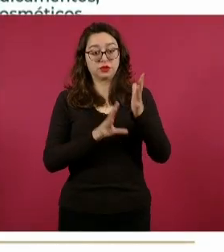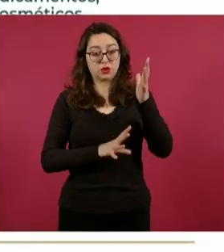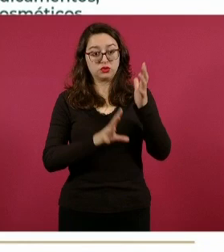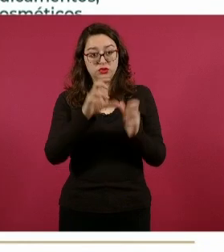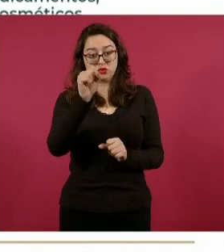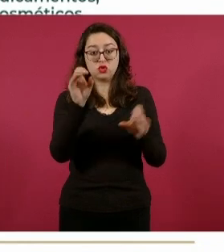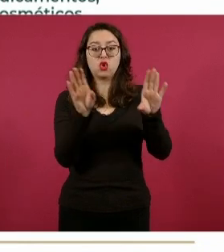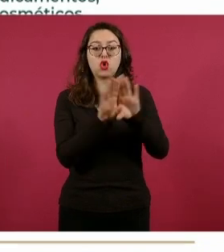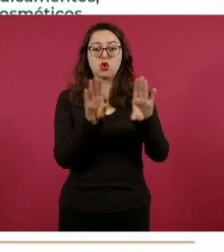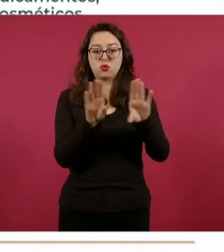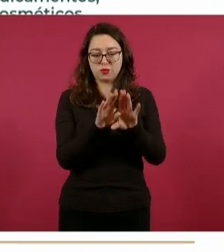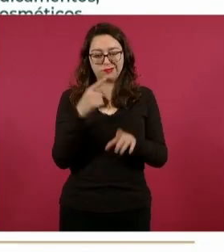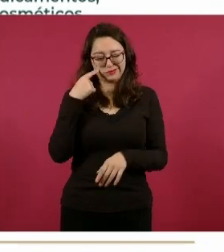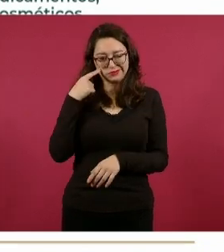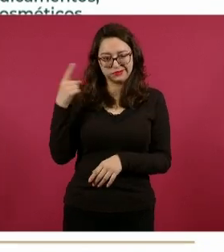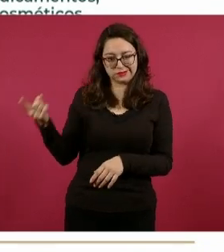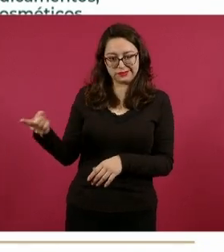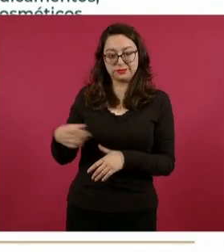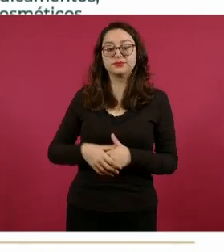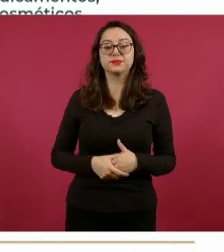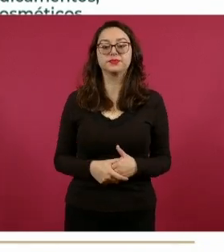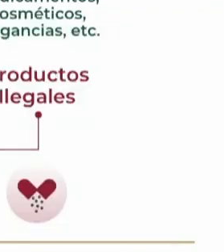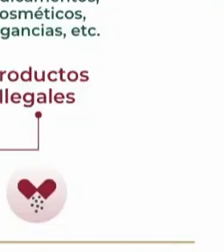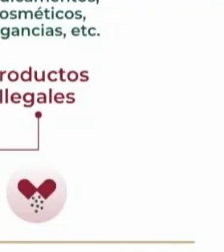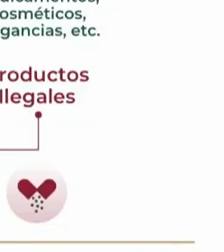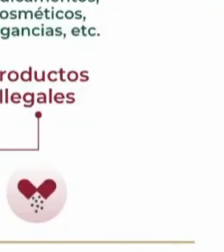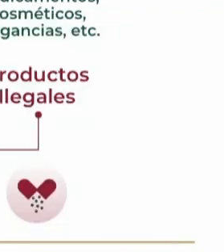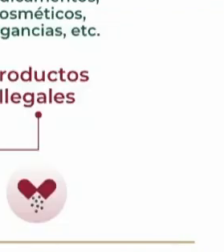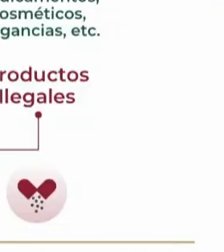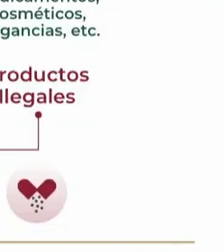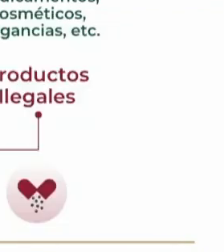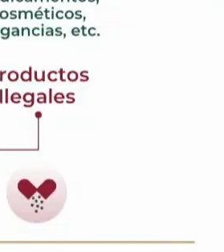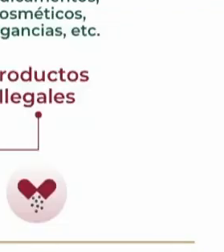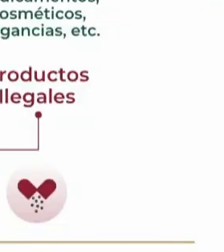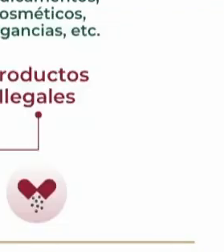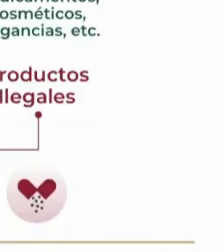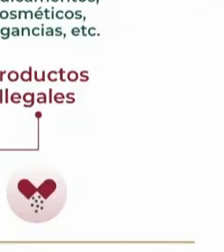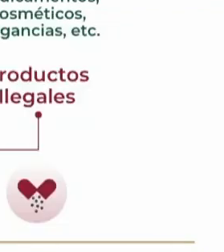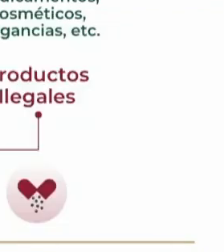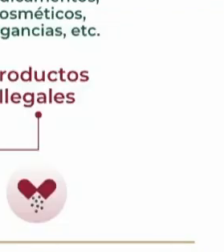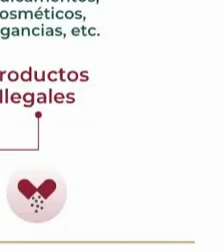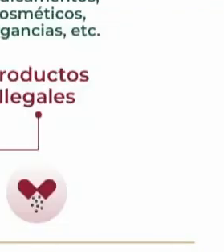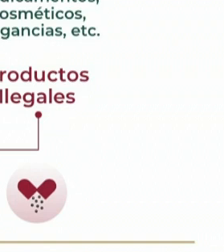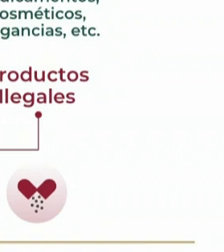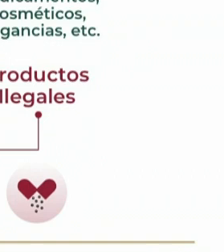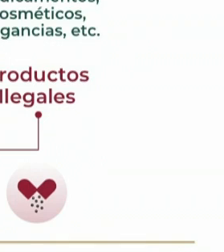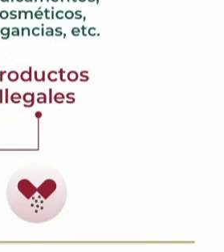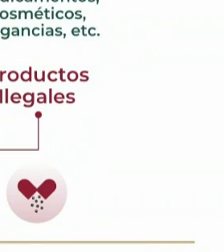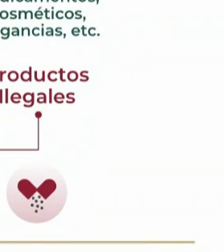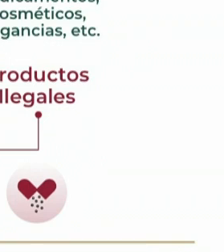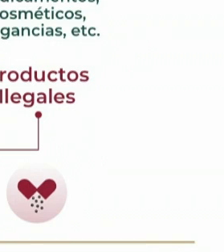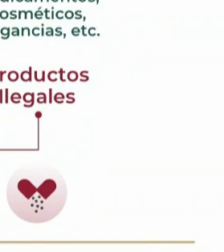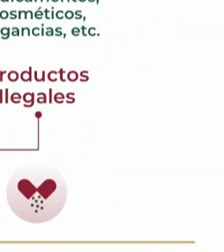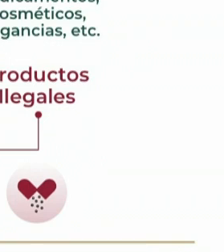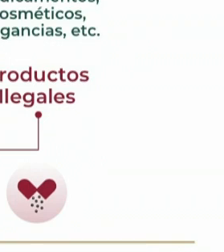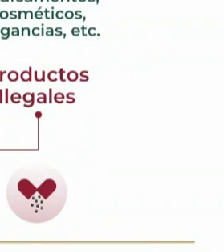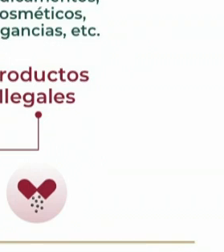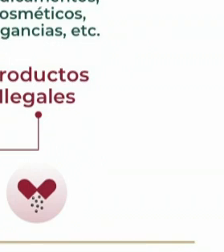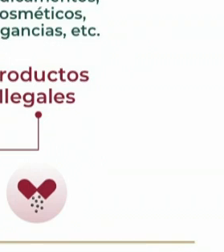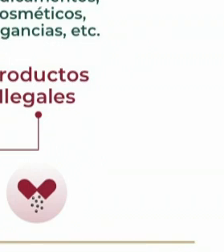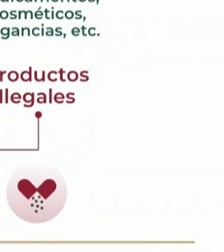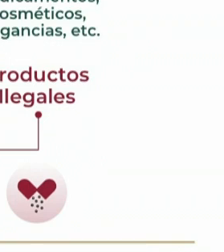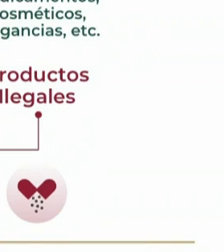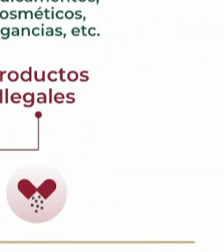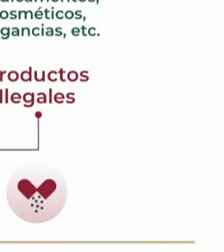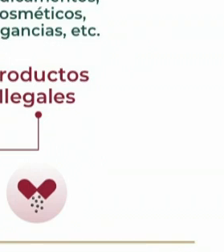un párrafo quinto al cuarto y un párrafo segundo al artículo quinto de la Constitución Política de los Estados Unidos Mexicanos, pero